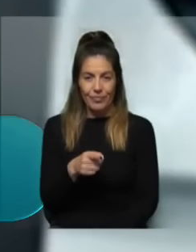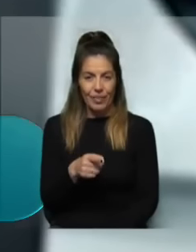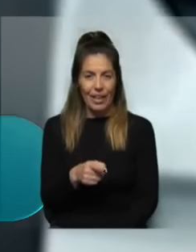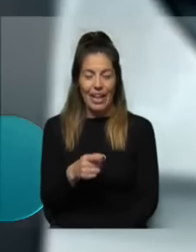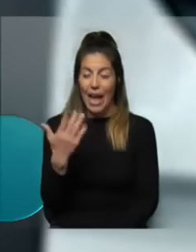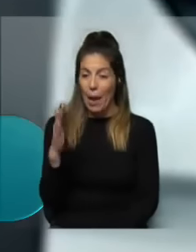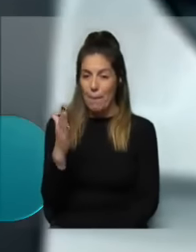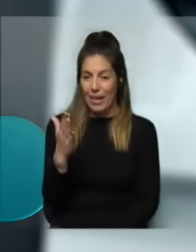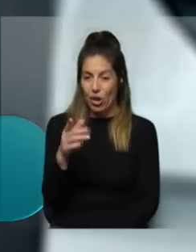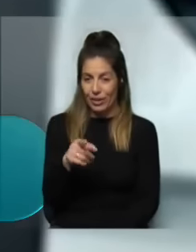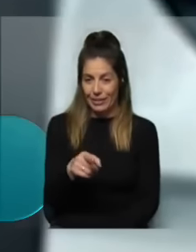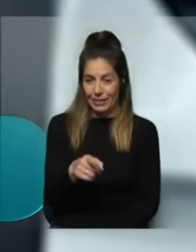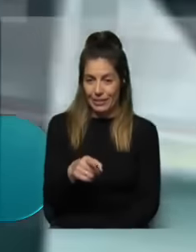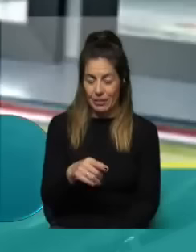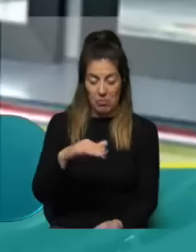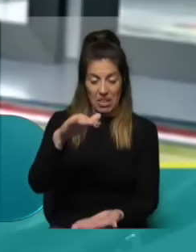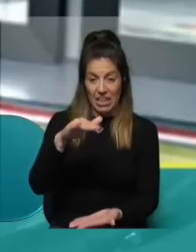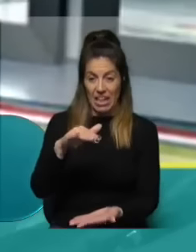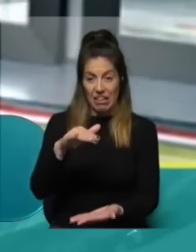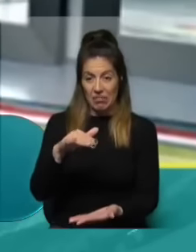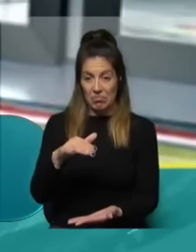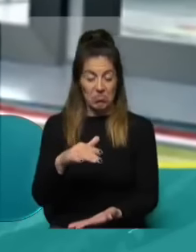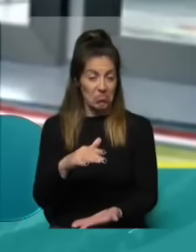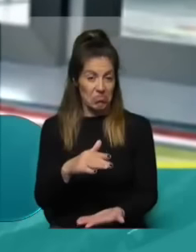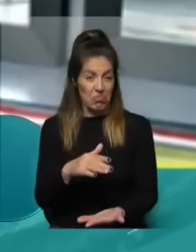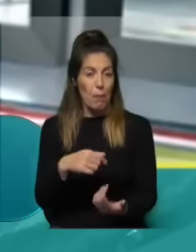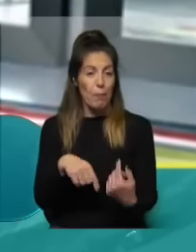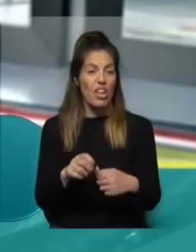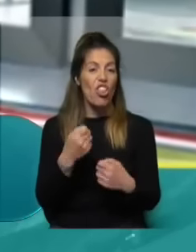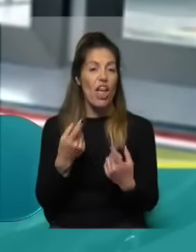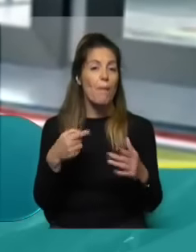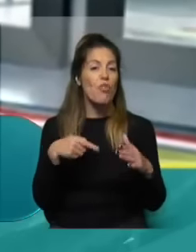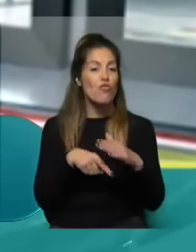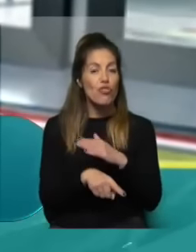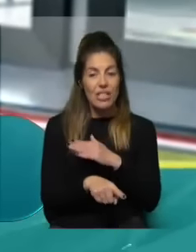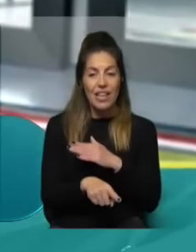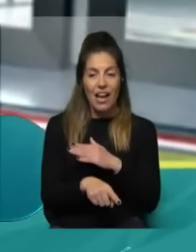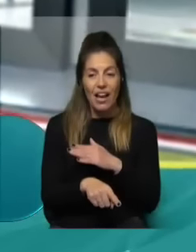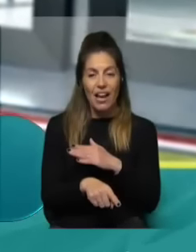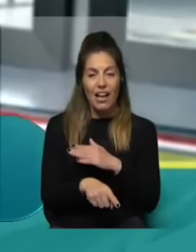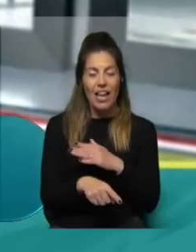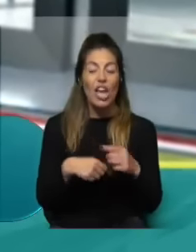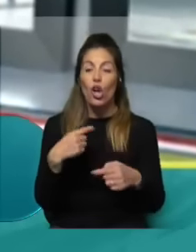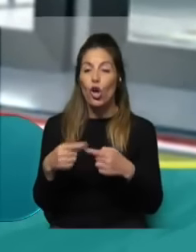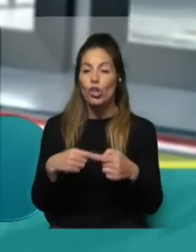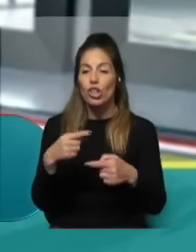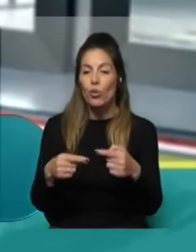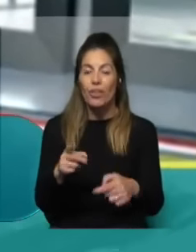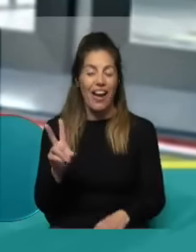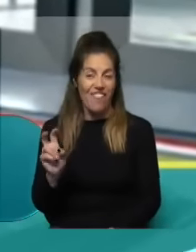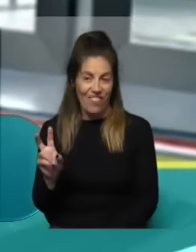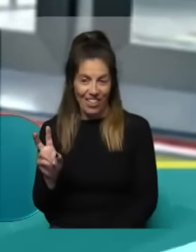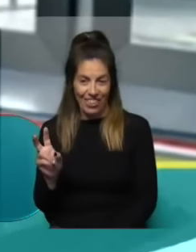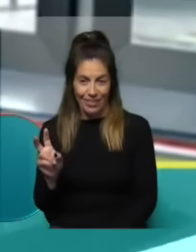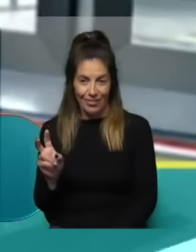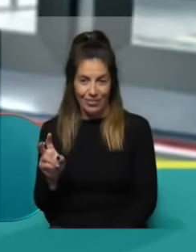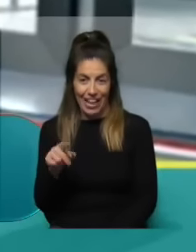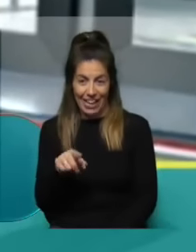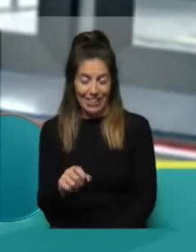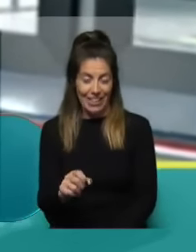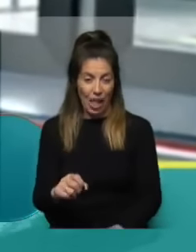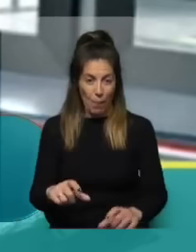espejo vertical, sencillo, nada del otro mundo, pero da profundidad y continuidad al verde. ¿Ah? Ahí en la